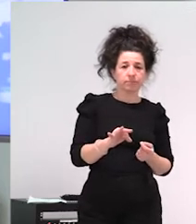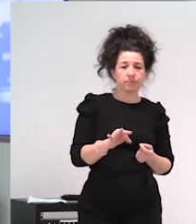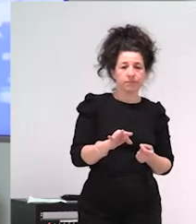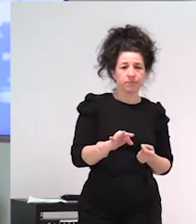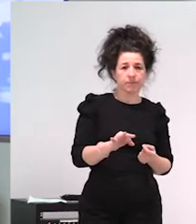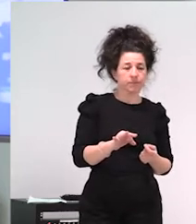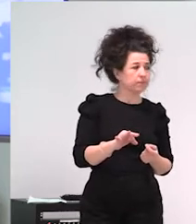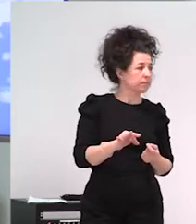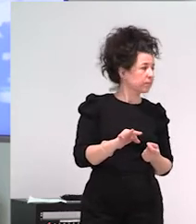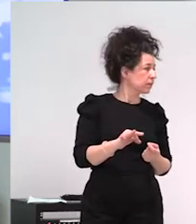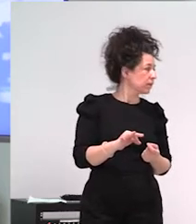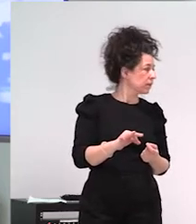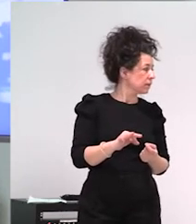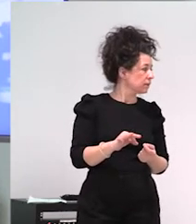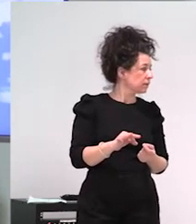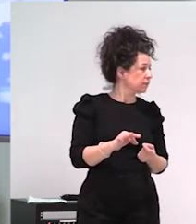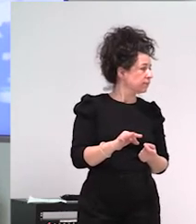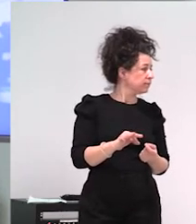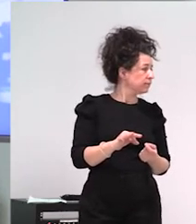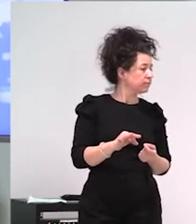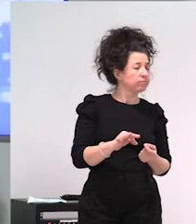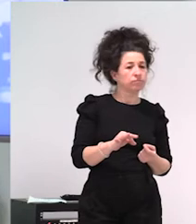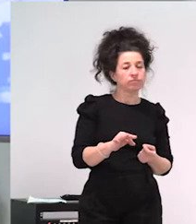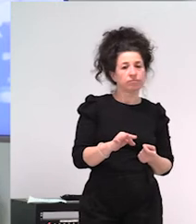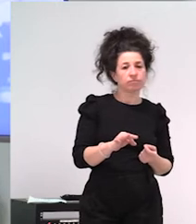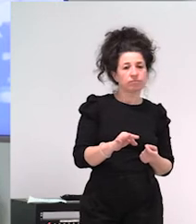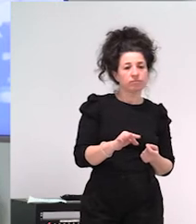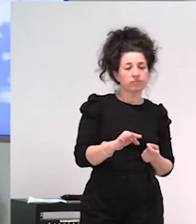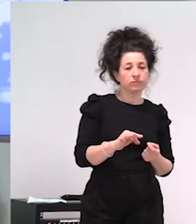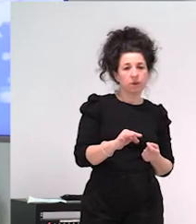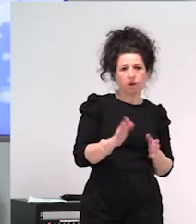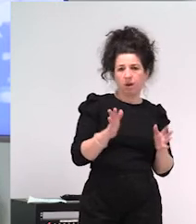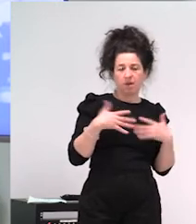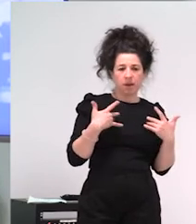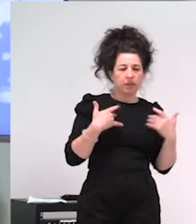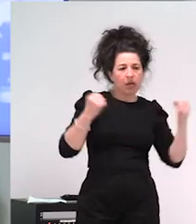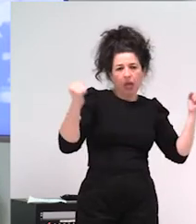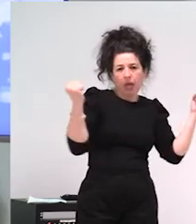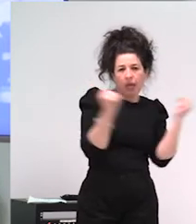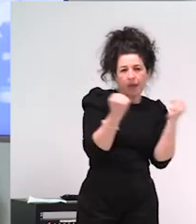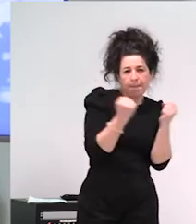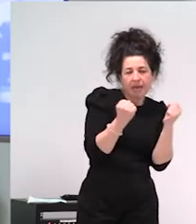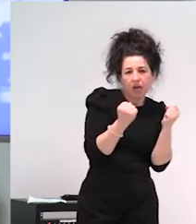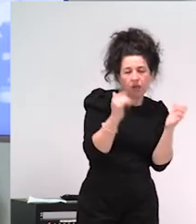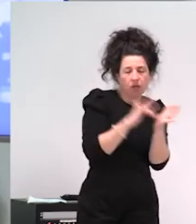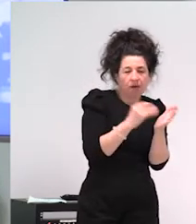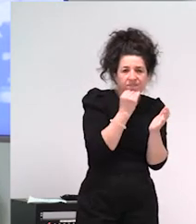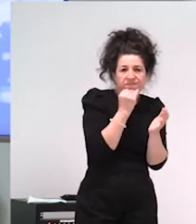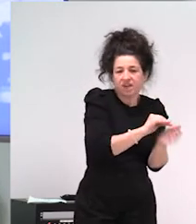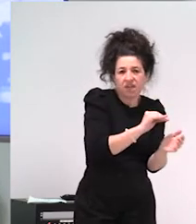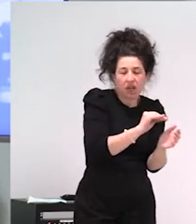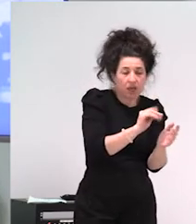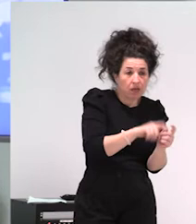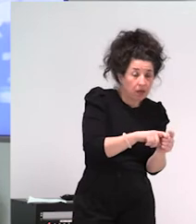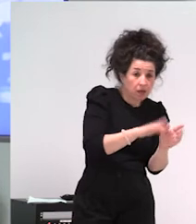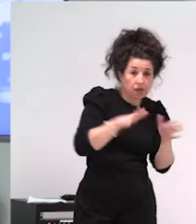que se salte tan rápidamente, desde unos inviernos cada vez más helados o que cada vez parecen primaveras según el